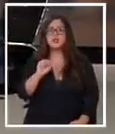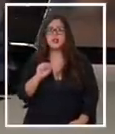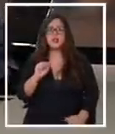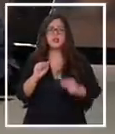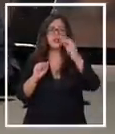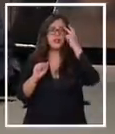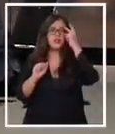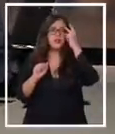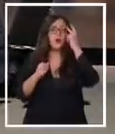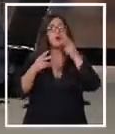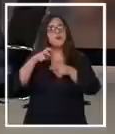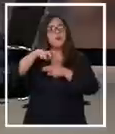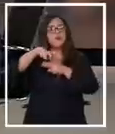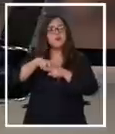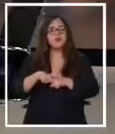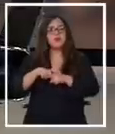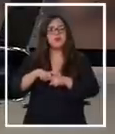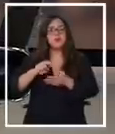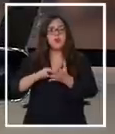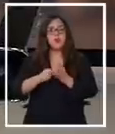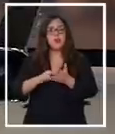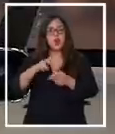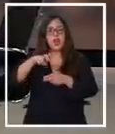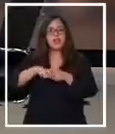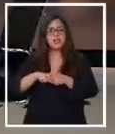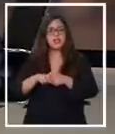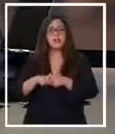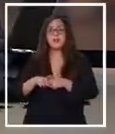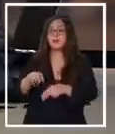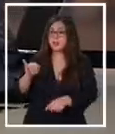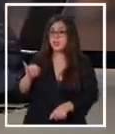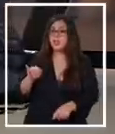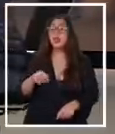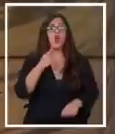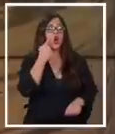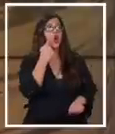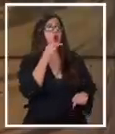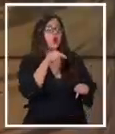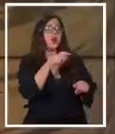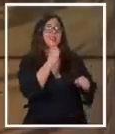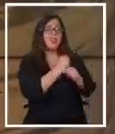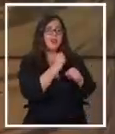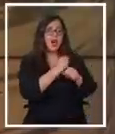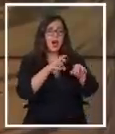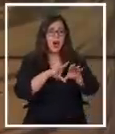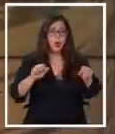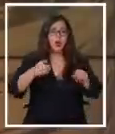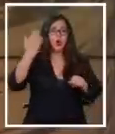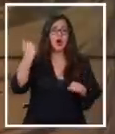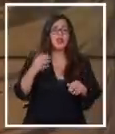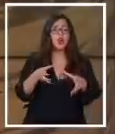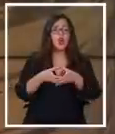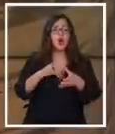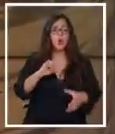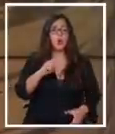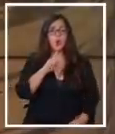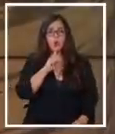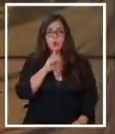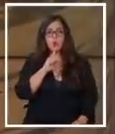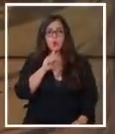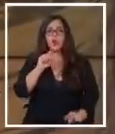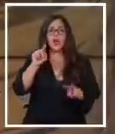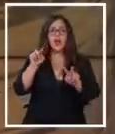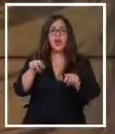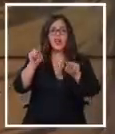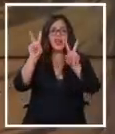fíjese que estamos trabajando en el acuerdo que llegamos con la costa un alza